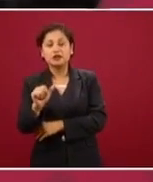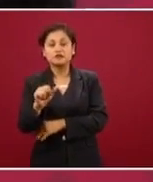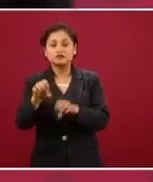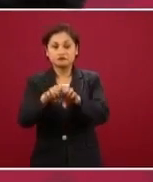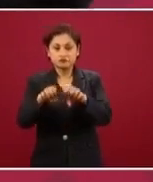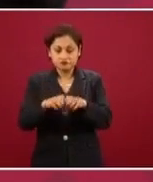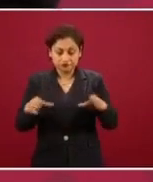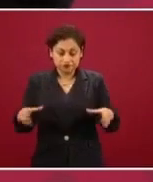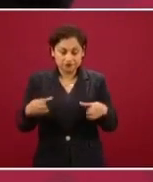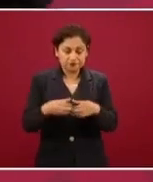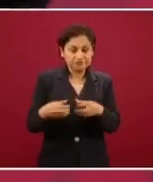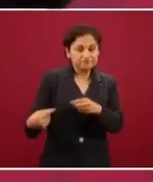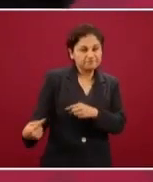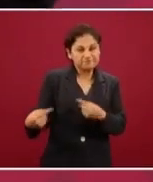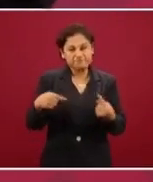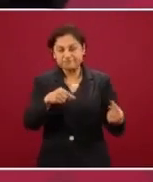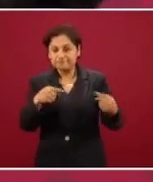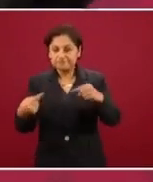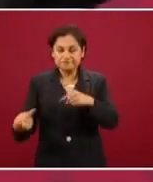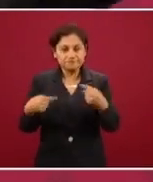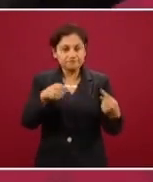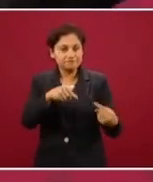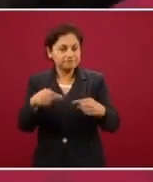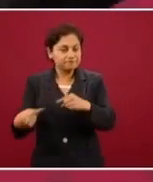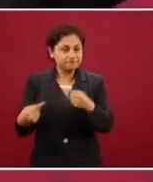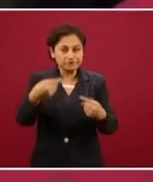hombres libres,